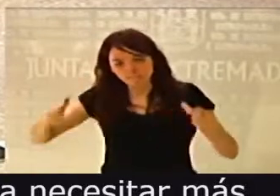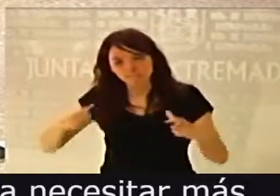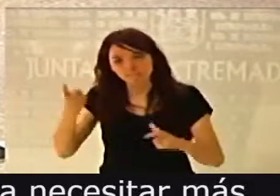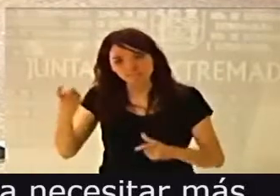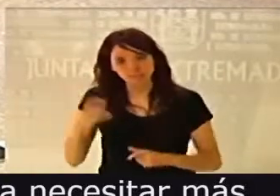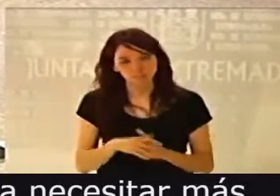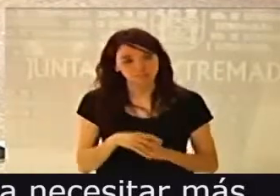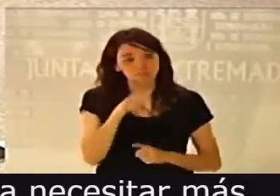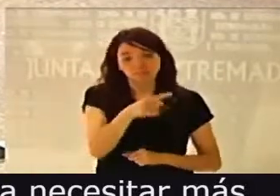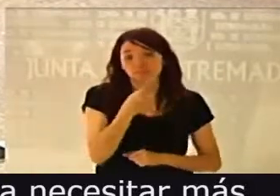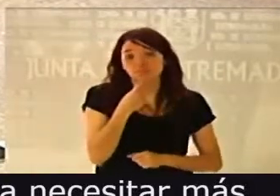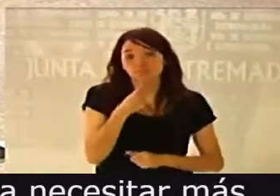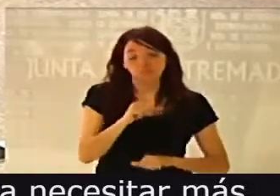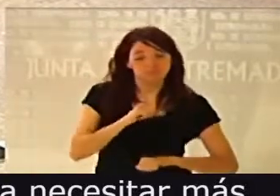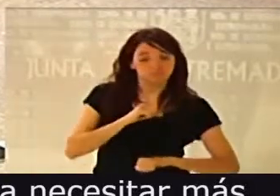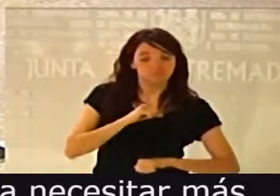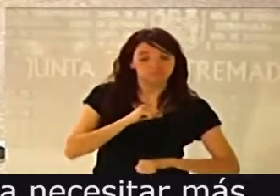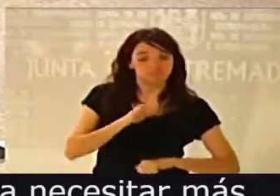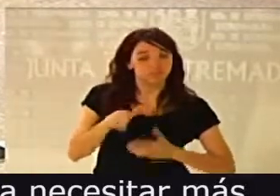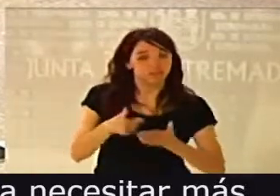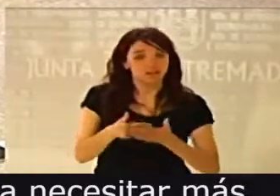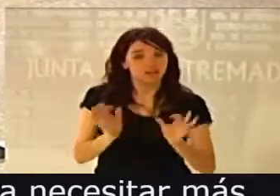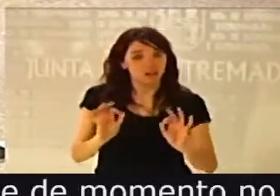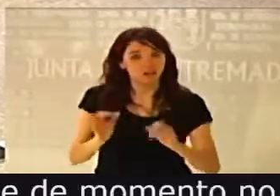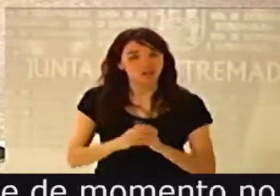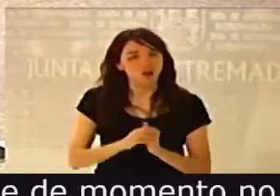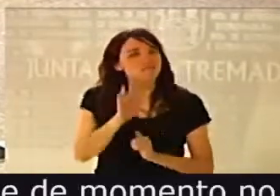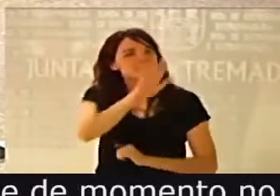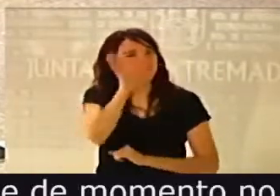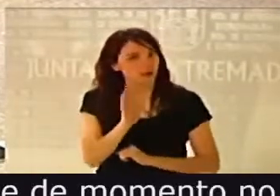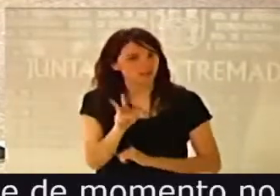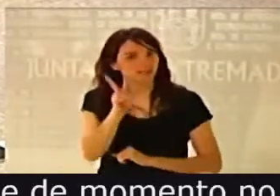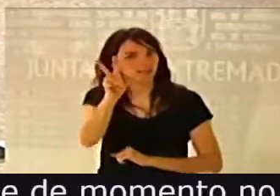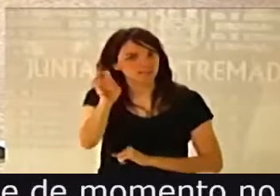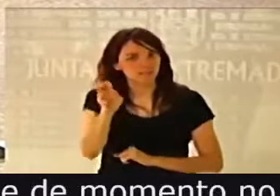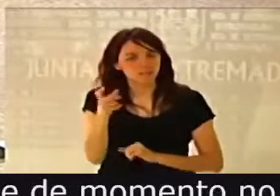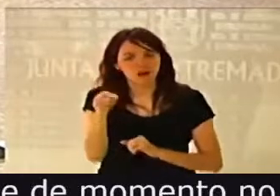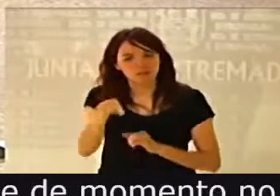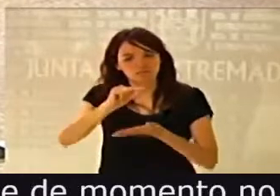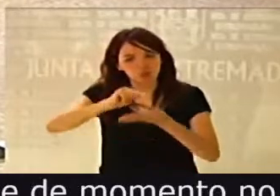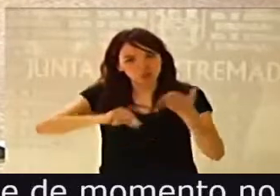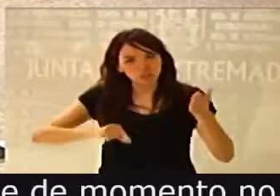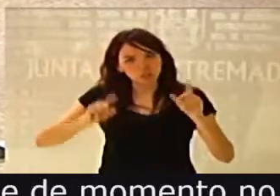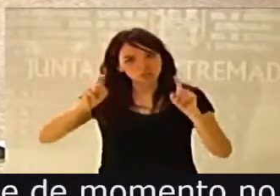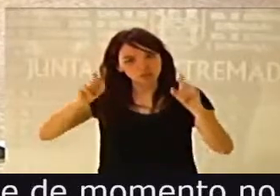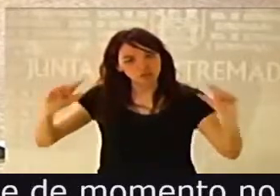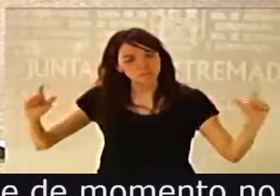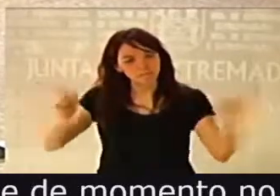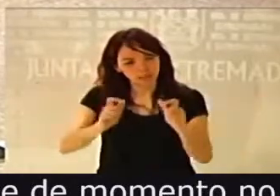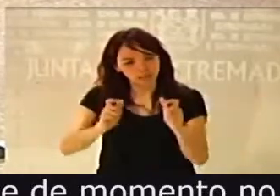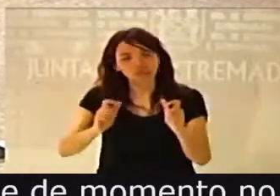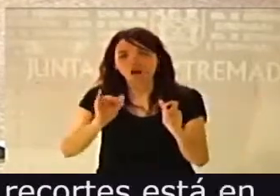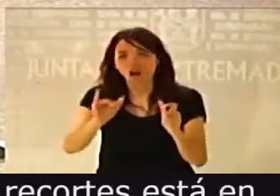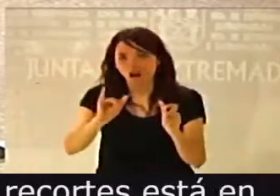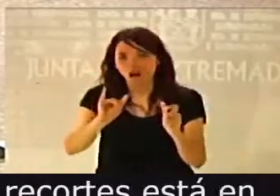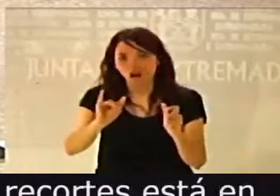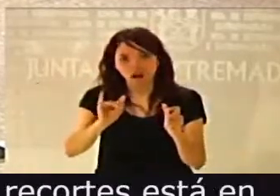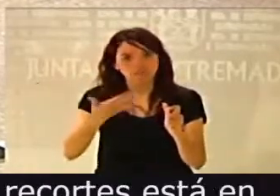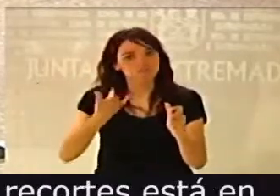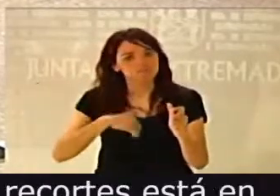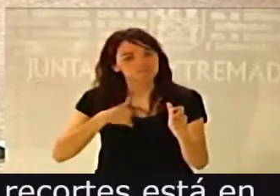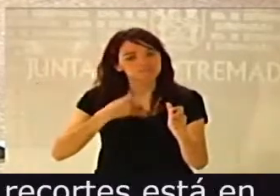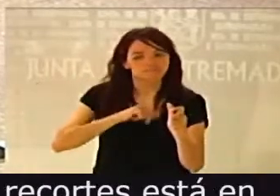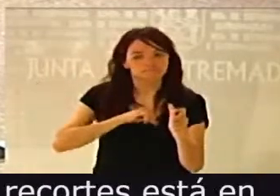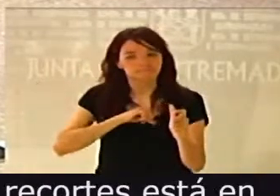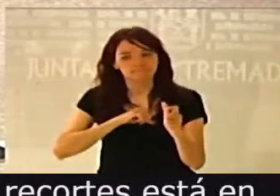momento no había nada. Parece ser que la propuesta esa de recortes está en firme encima de la mesa y está a la espera de que haya sectorial